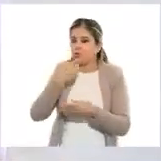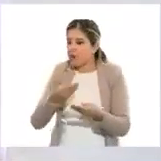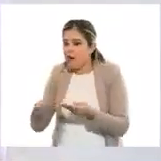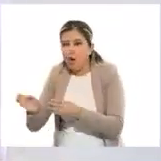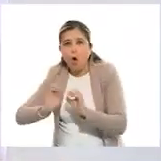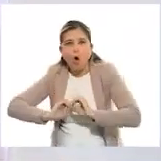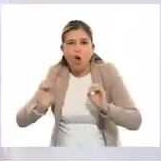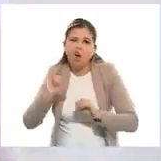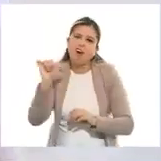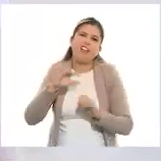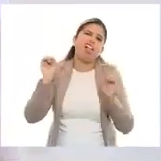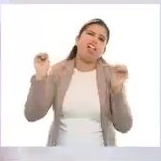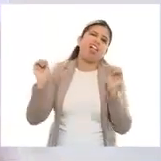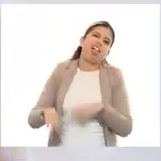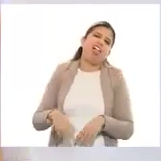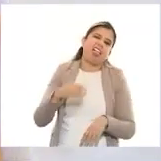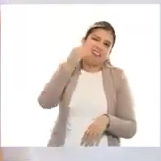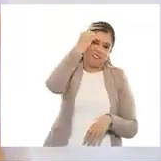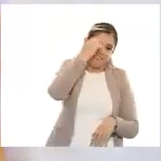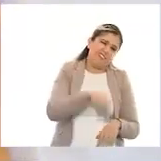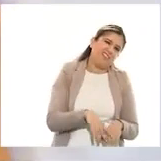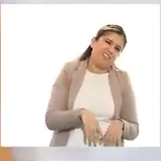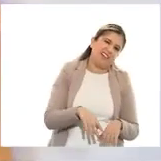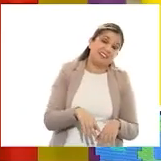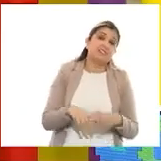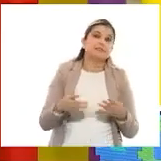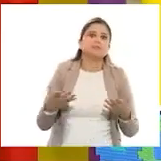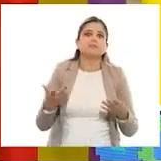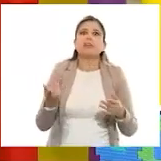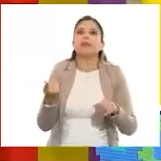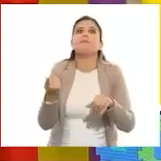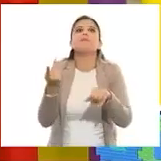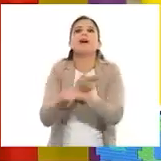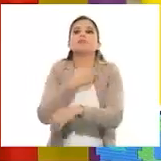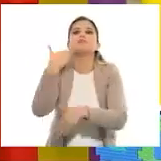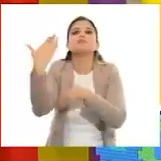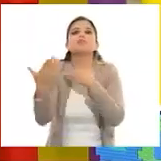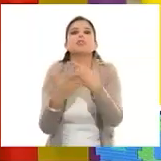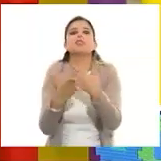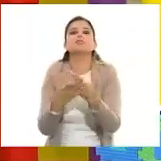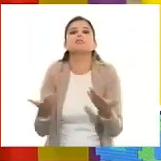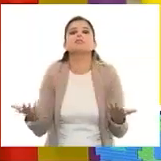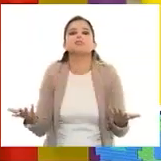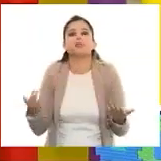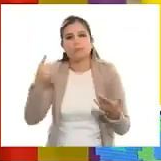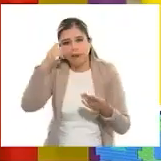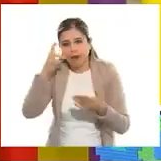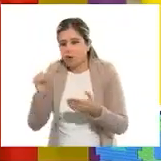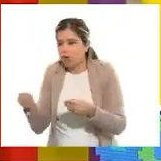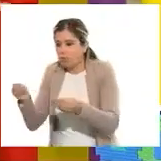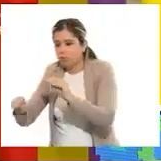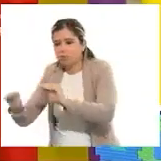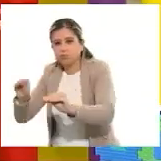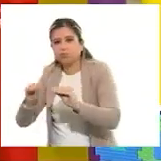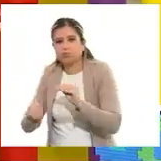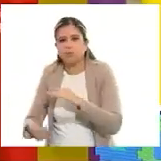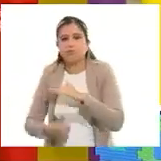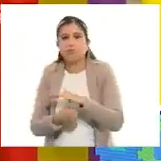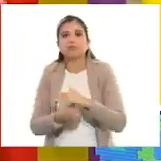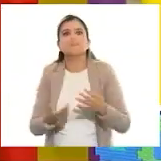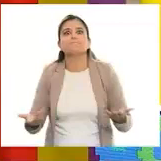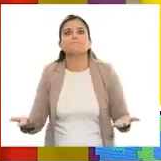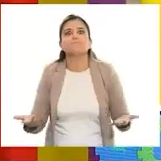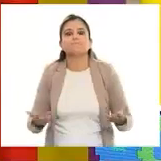no voy a hacer nada? ¿Cuál es la consecuencia de que nuestro compañero no preste atención a la responsabilidad que le